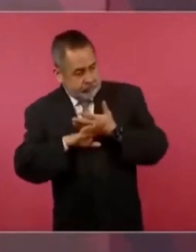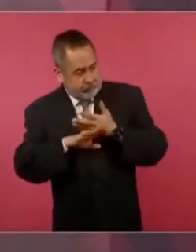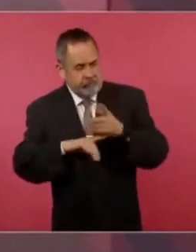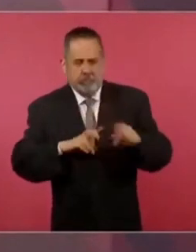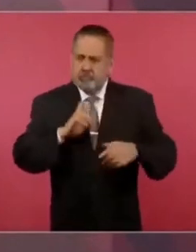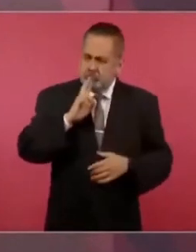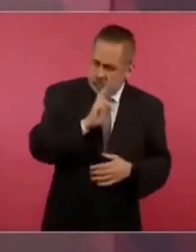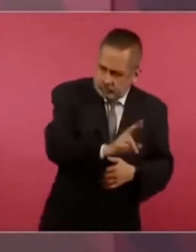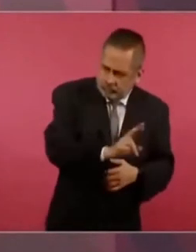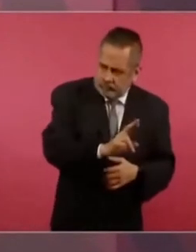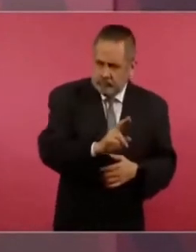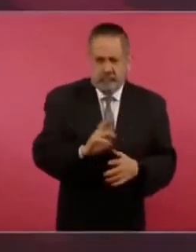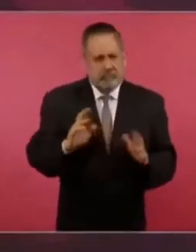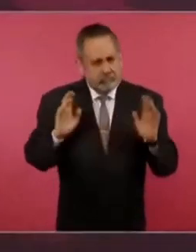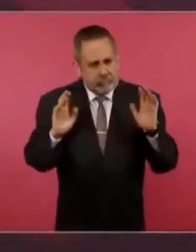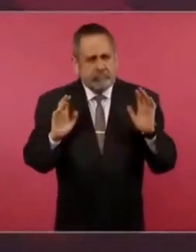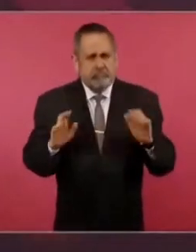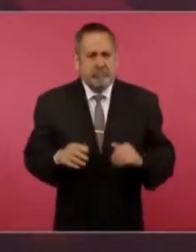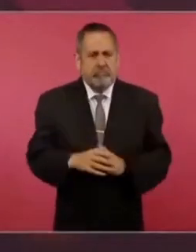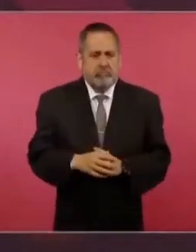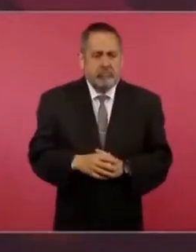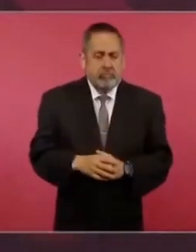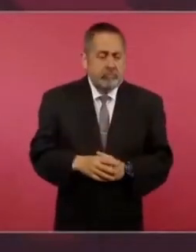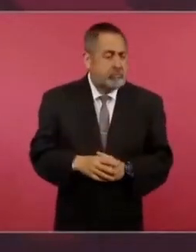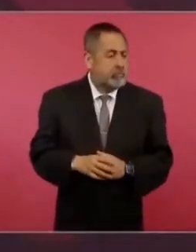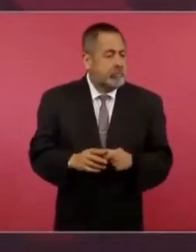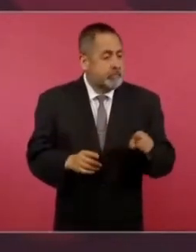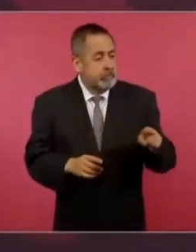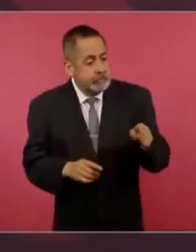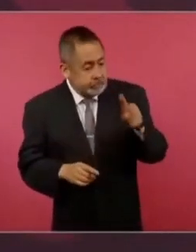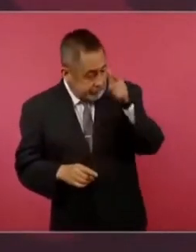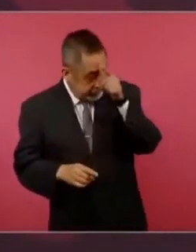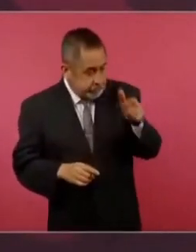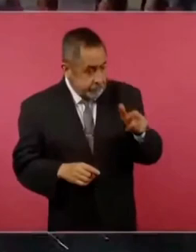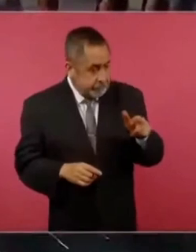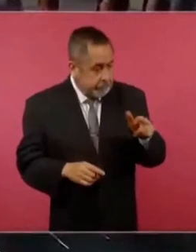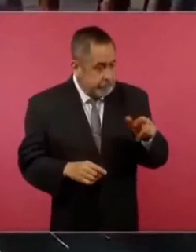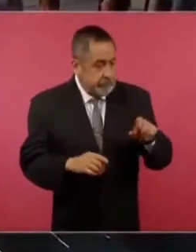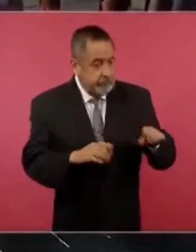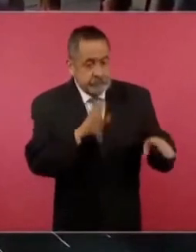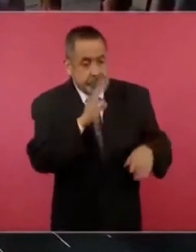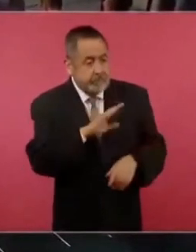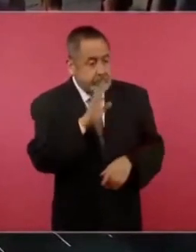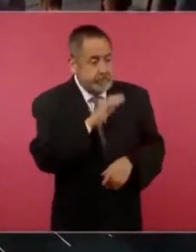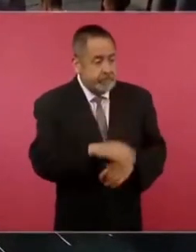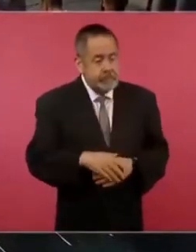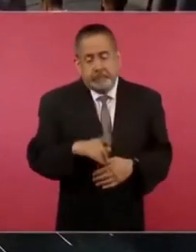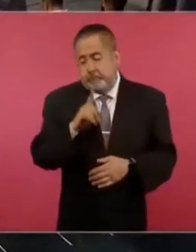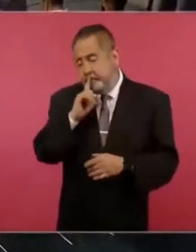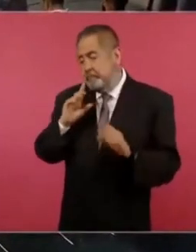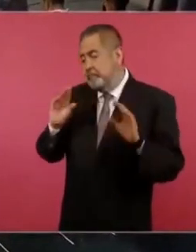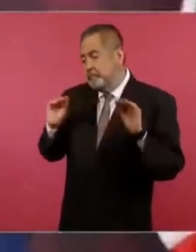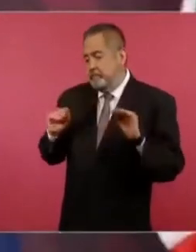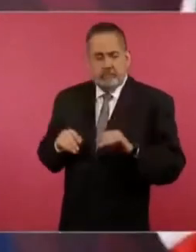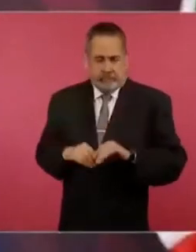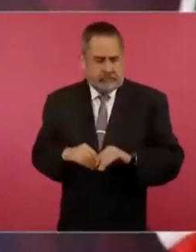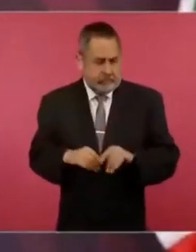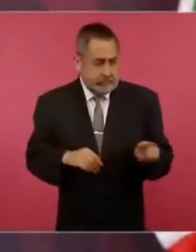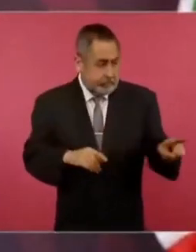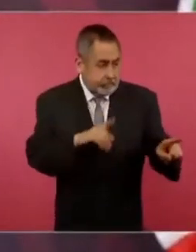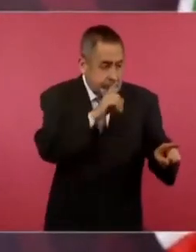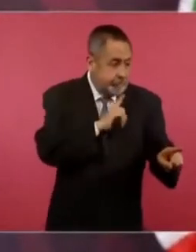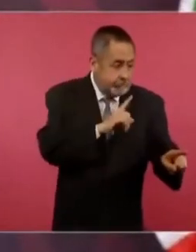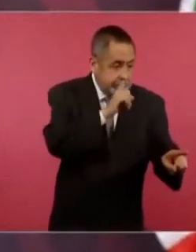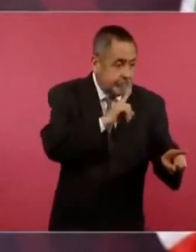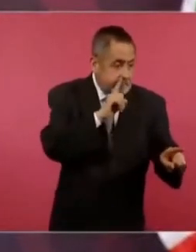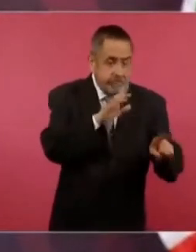Ni podemos permitir que prevalezca, que impere la mentira,